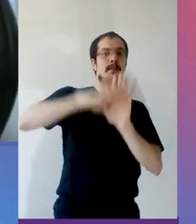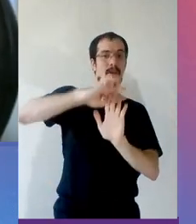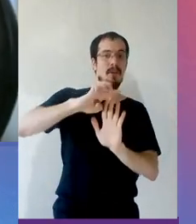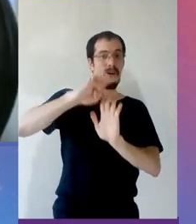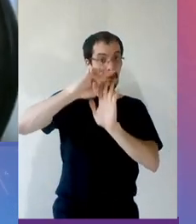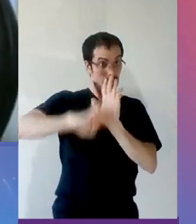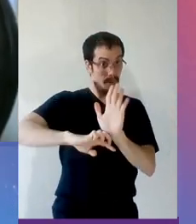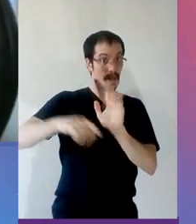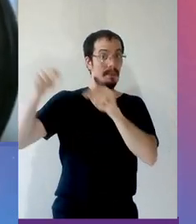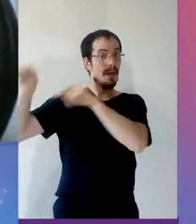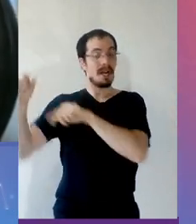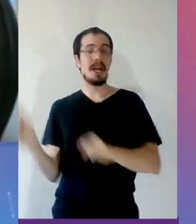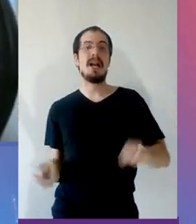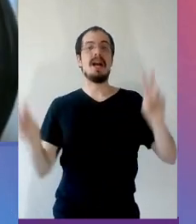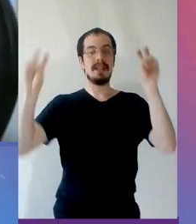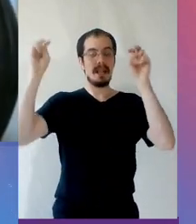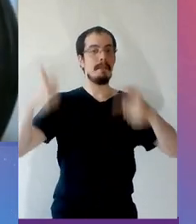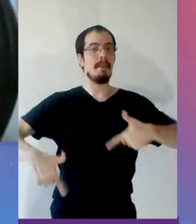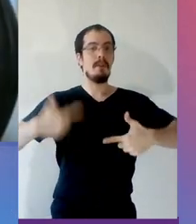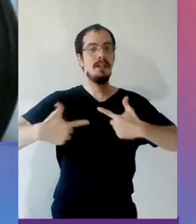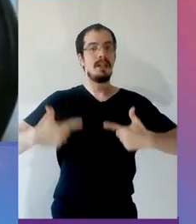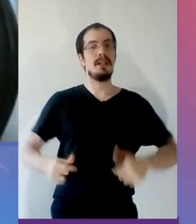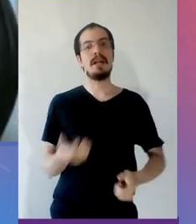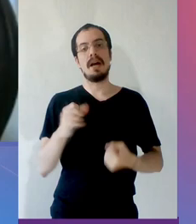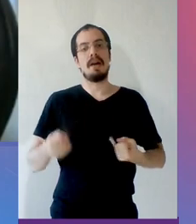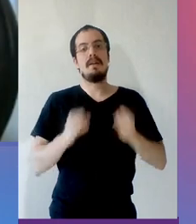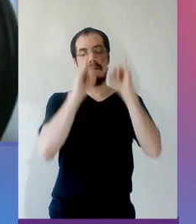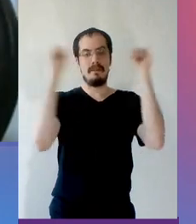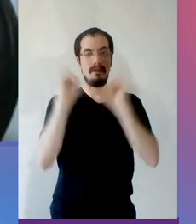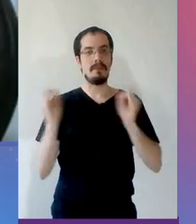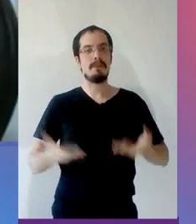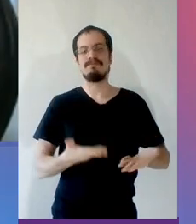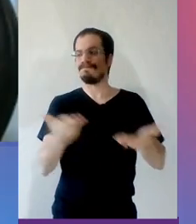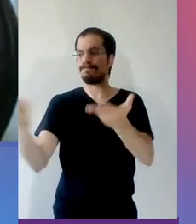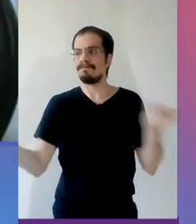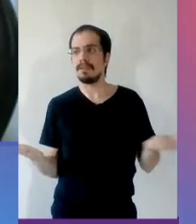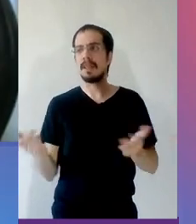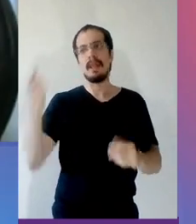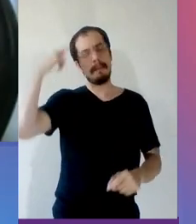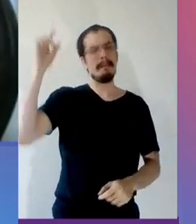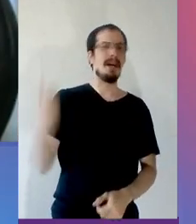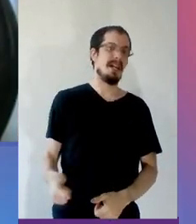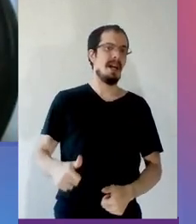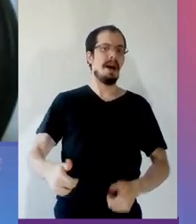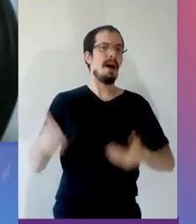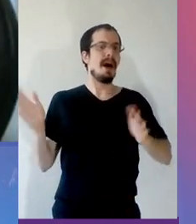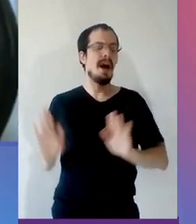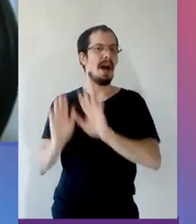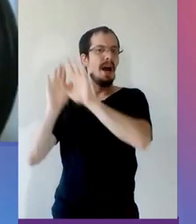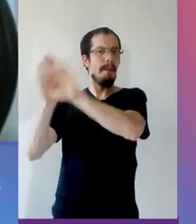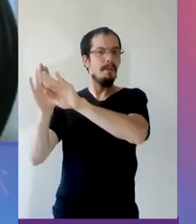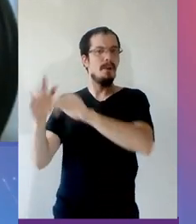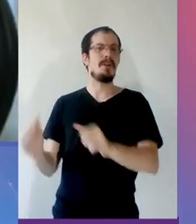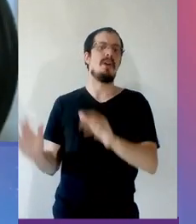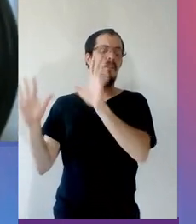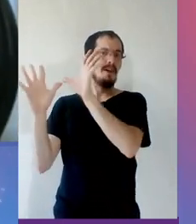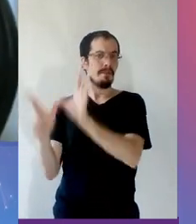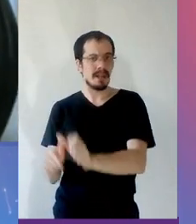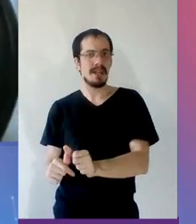usan habitualmente justamente para generar, para apoyar a la familia, para estar cerca, para